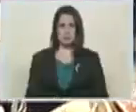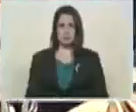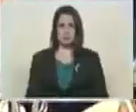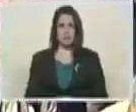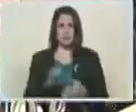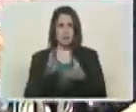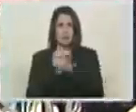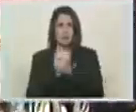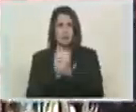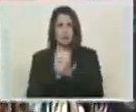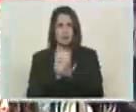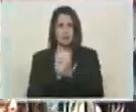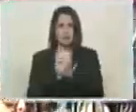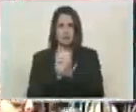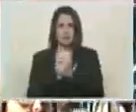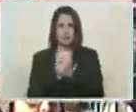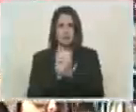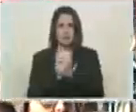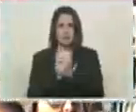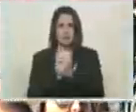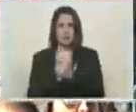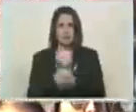Compañera